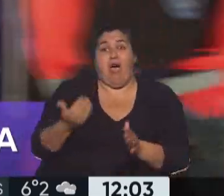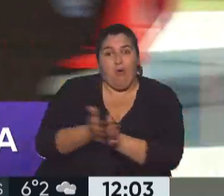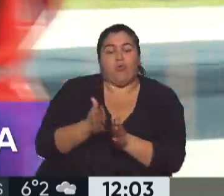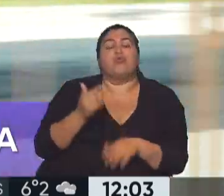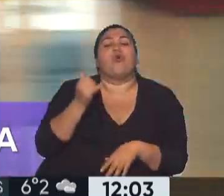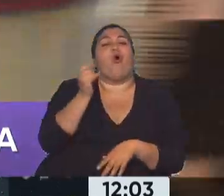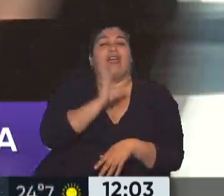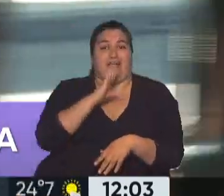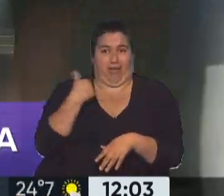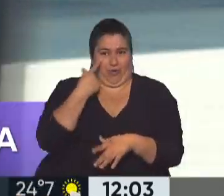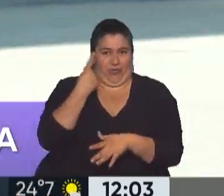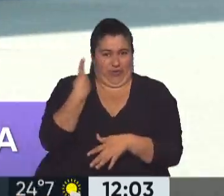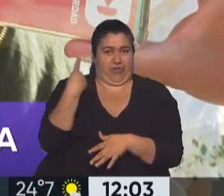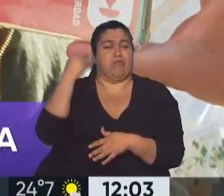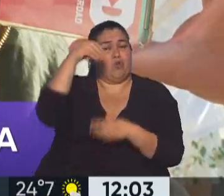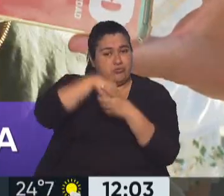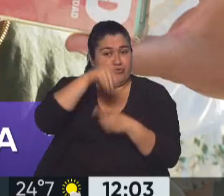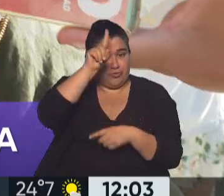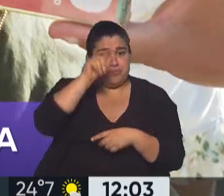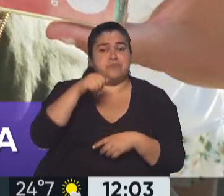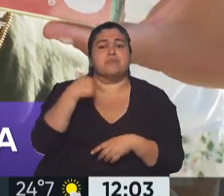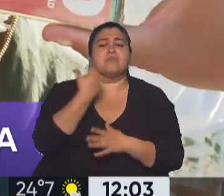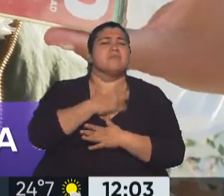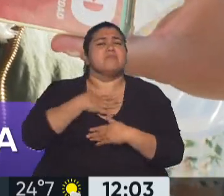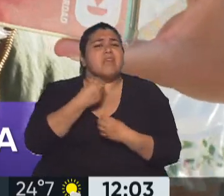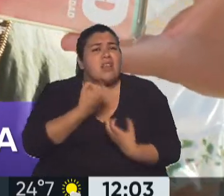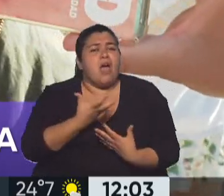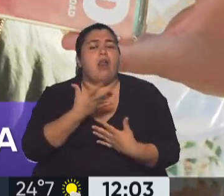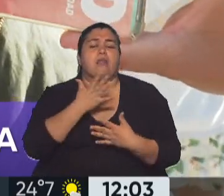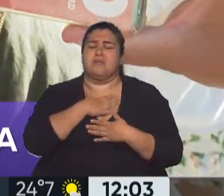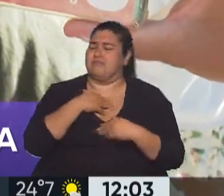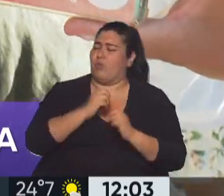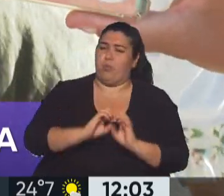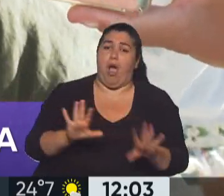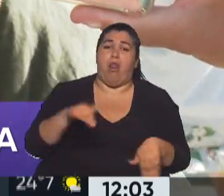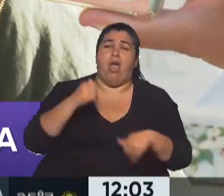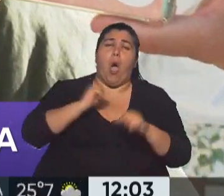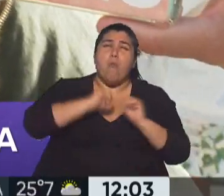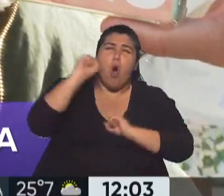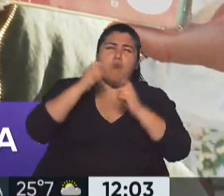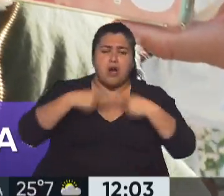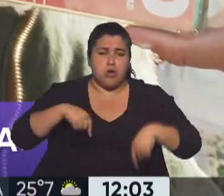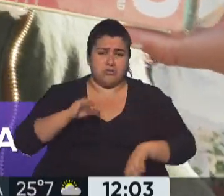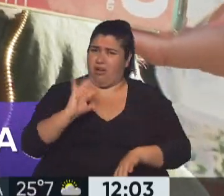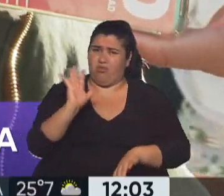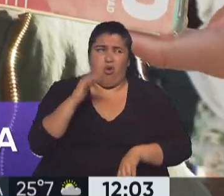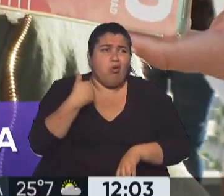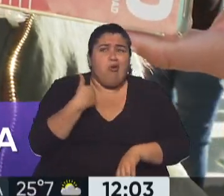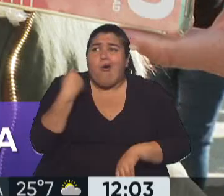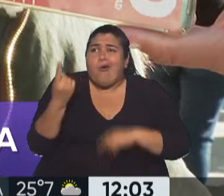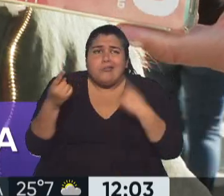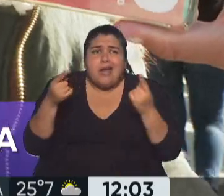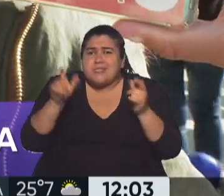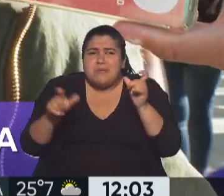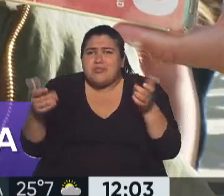lo has pasado? ¿Qué has vivido allá? Muy mal. No es tanto las bombas, sino el convivir con otra gente